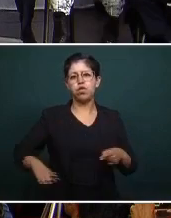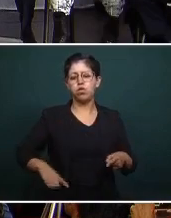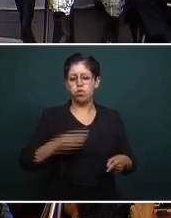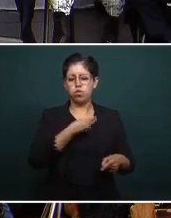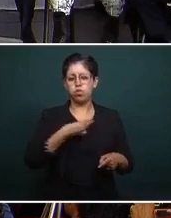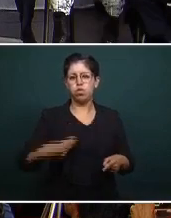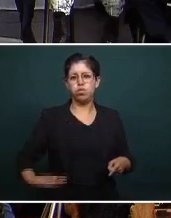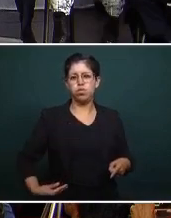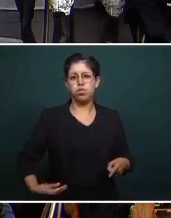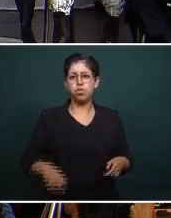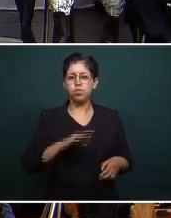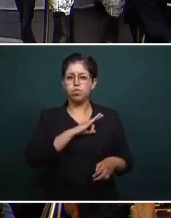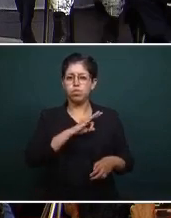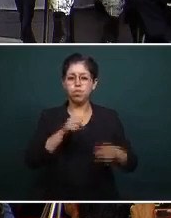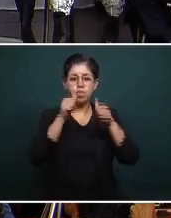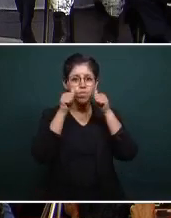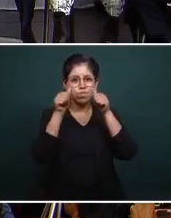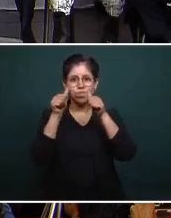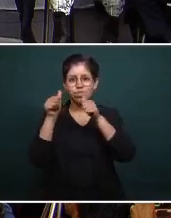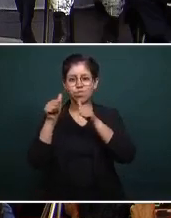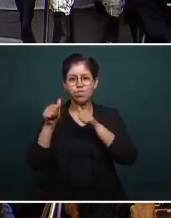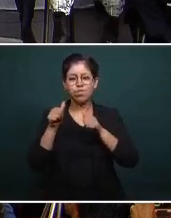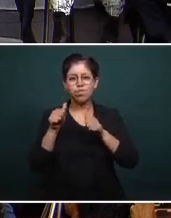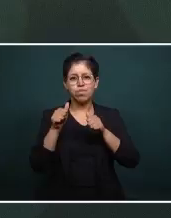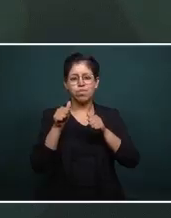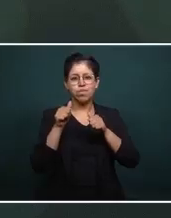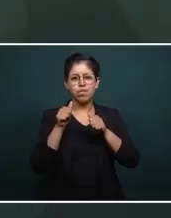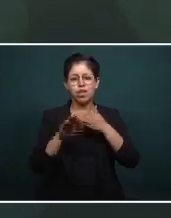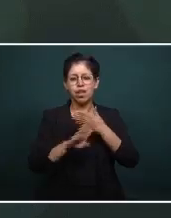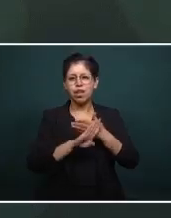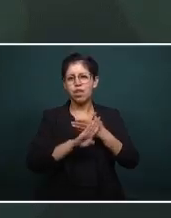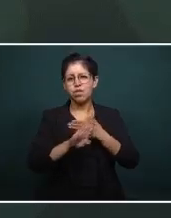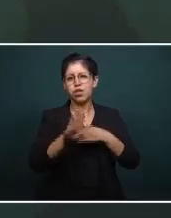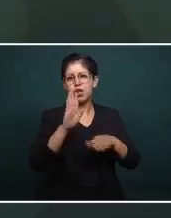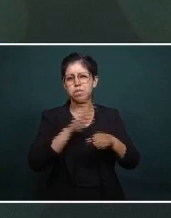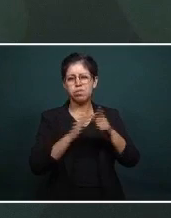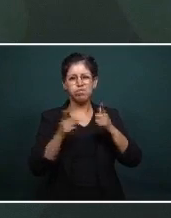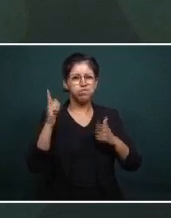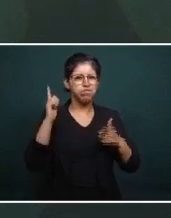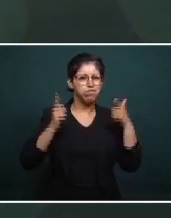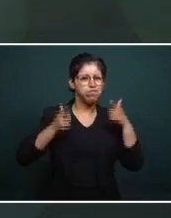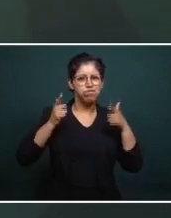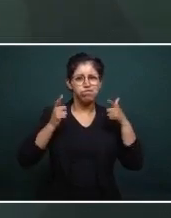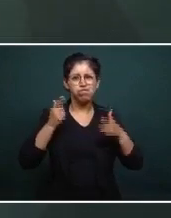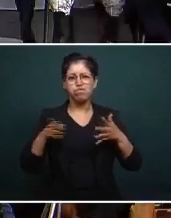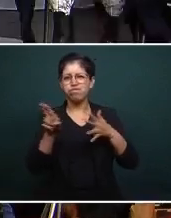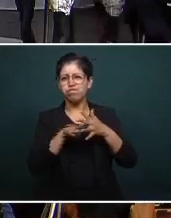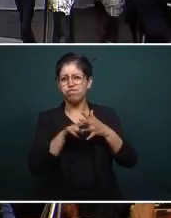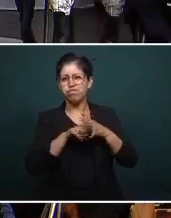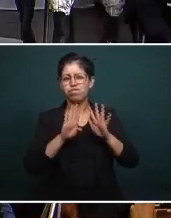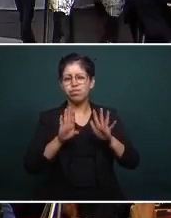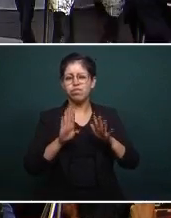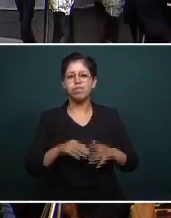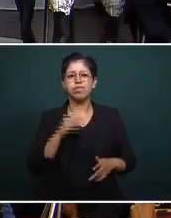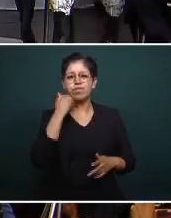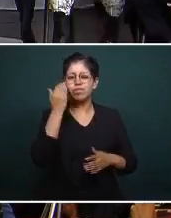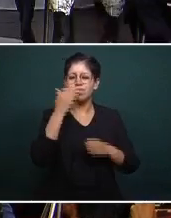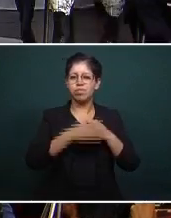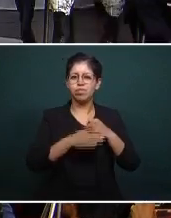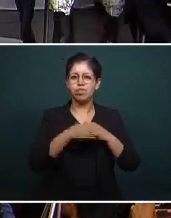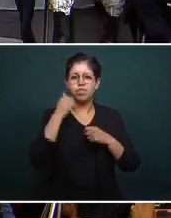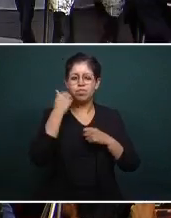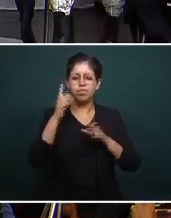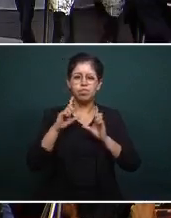atender el fenómeno de la violencia y la delincuencia en el Estado de México. Empezaría con la